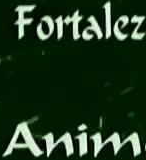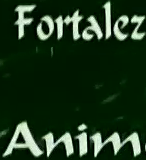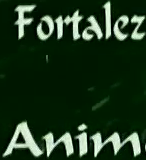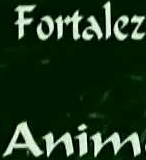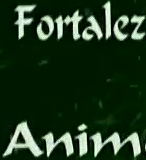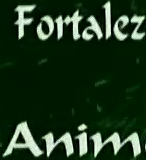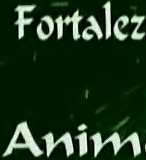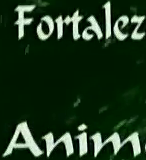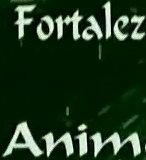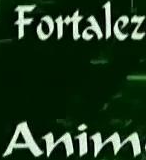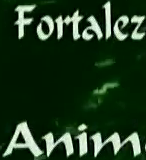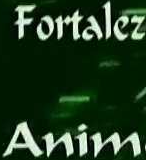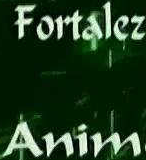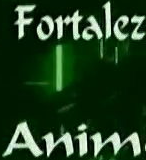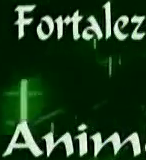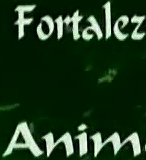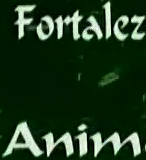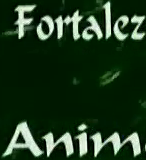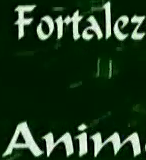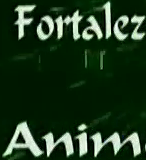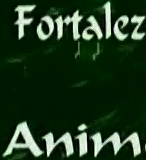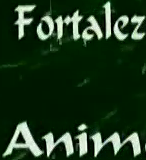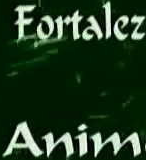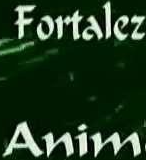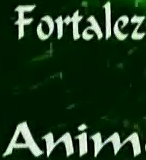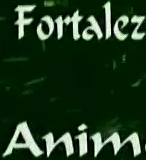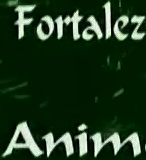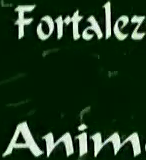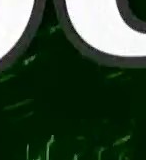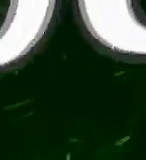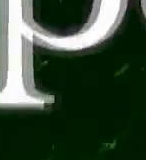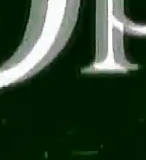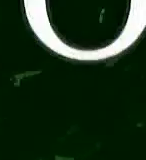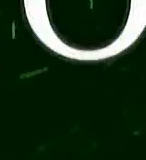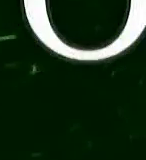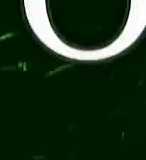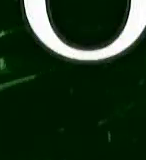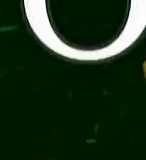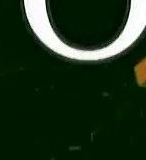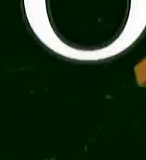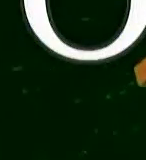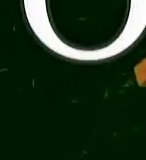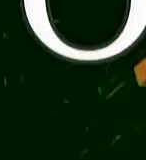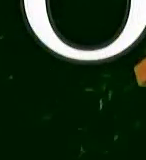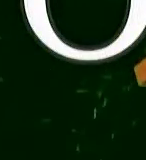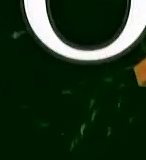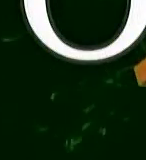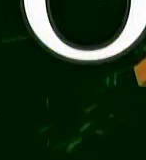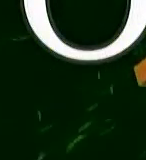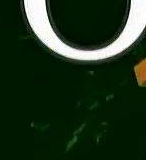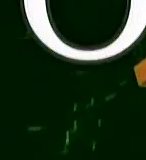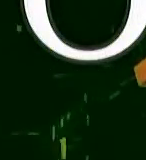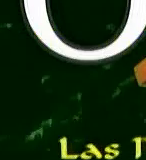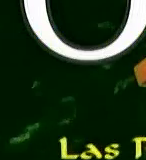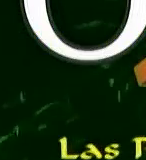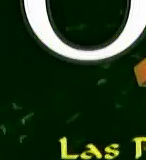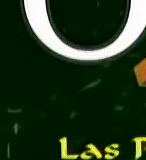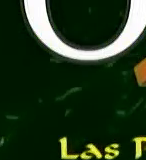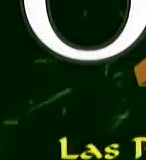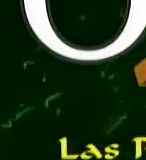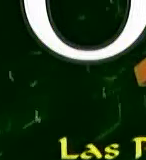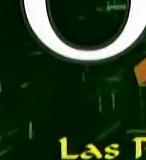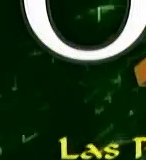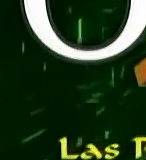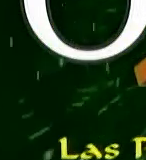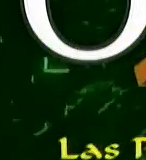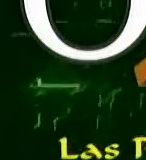optim suplemento dietario para Elevar los estados de ánimo optim con guaraná complejo e aumenta